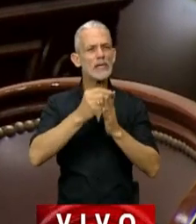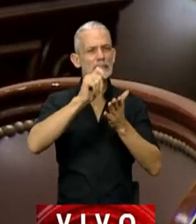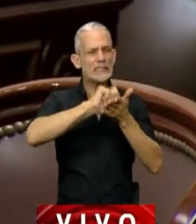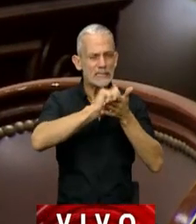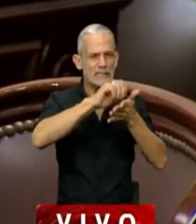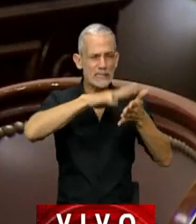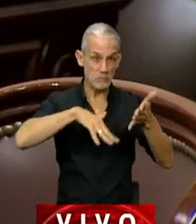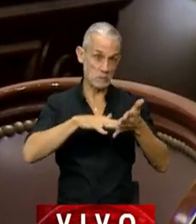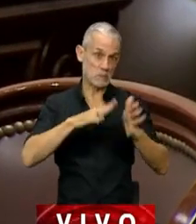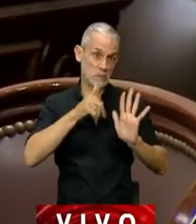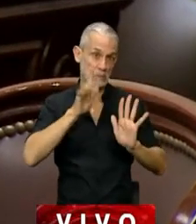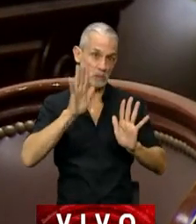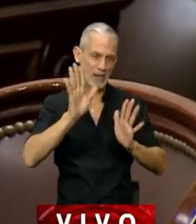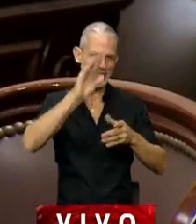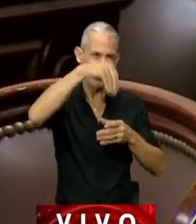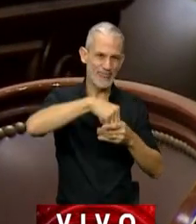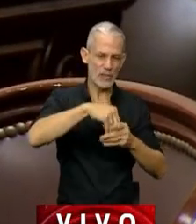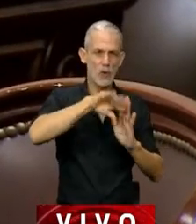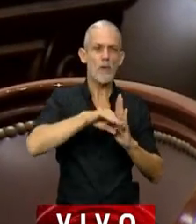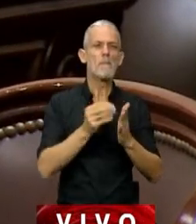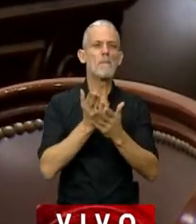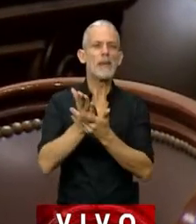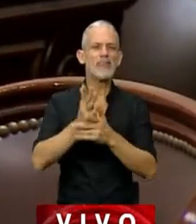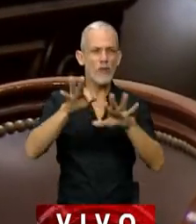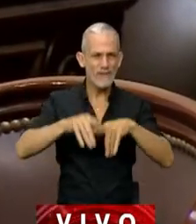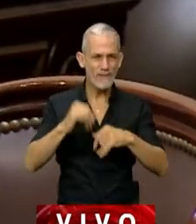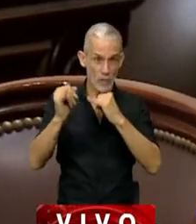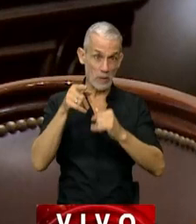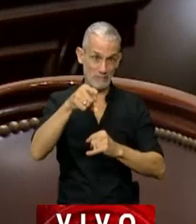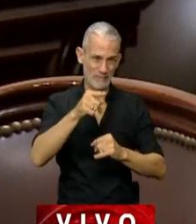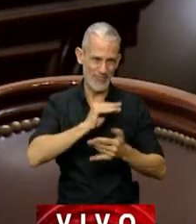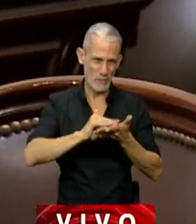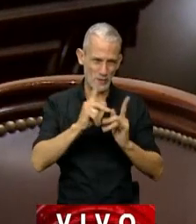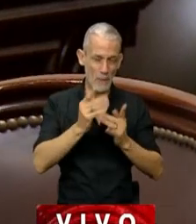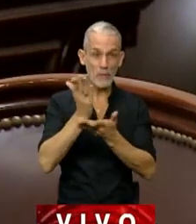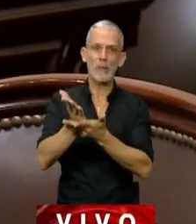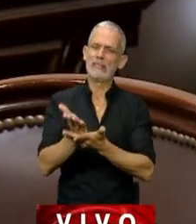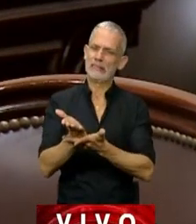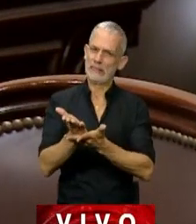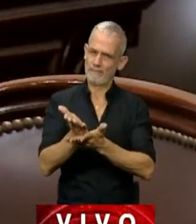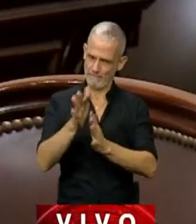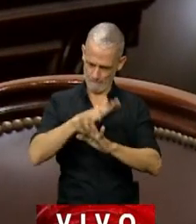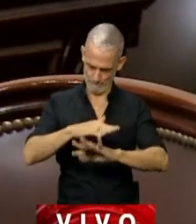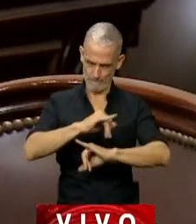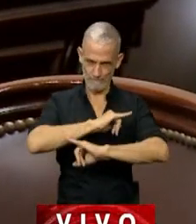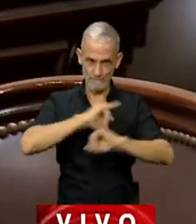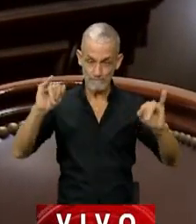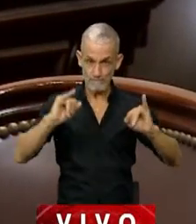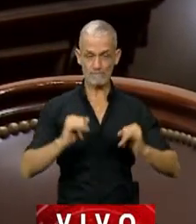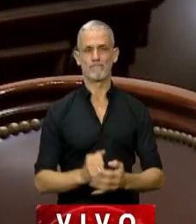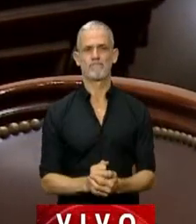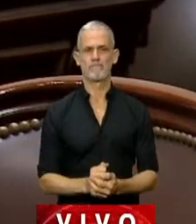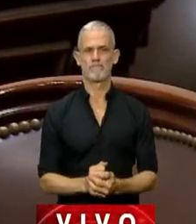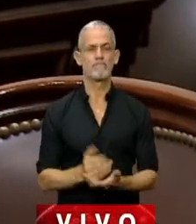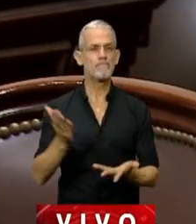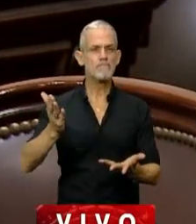notas que supuestamente forman parte de pedidos de informes que ha hecho ella. Yo les recuerdo, presidente,